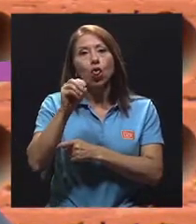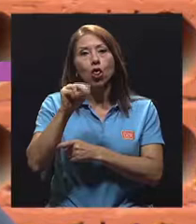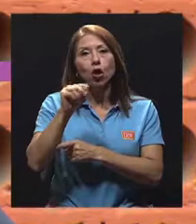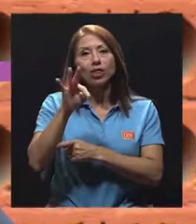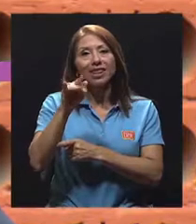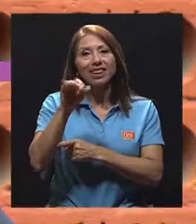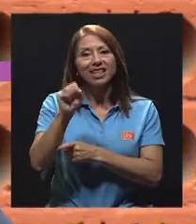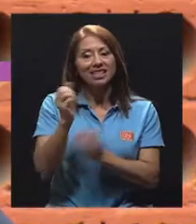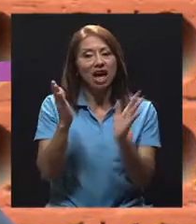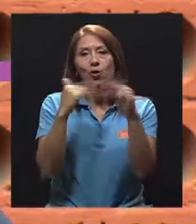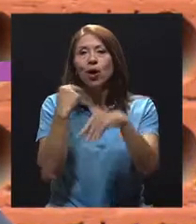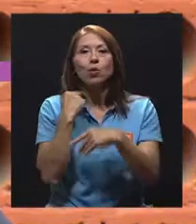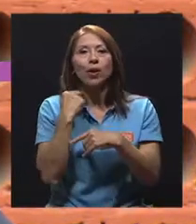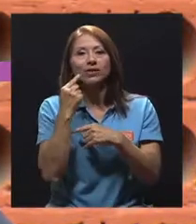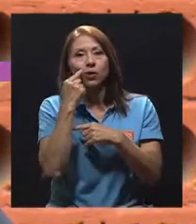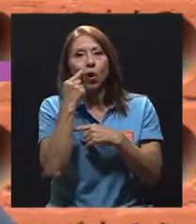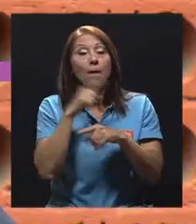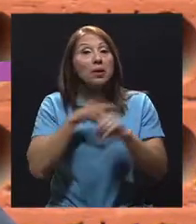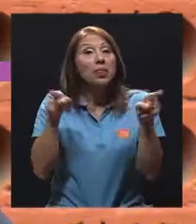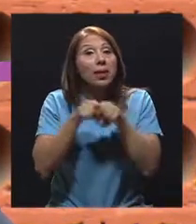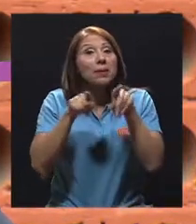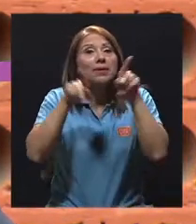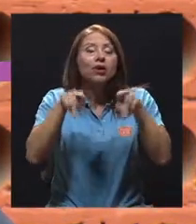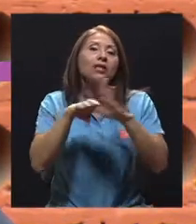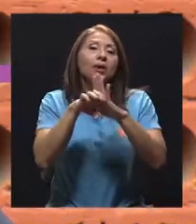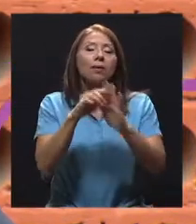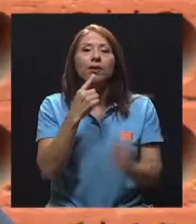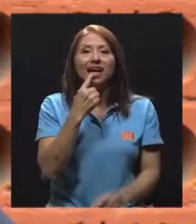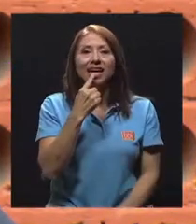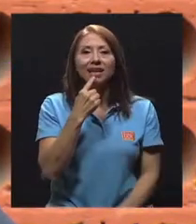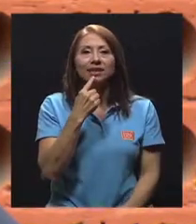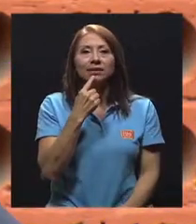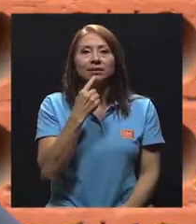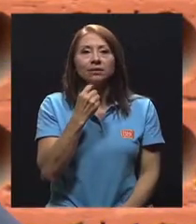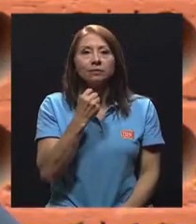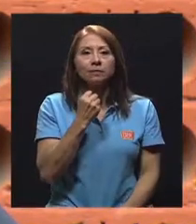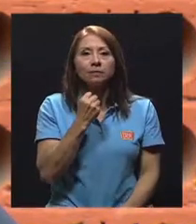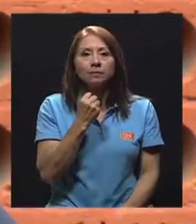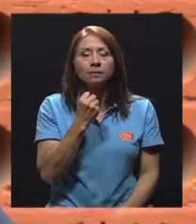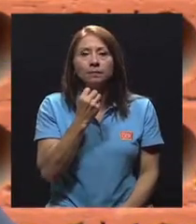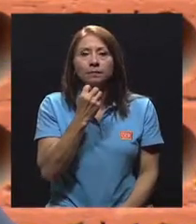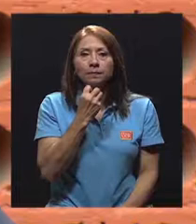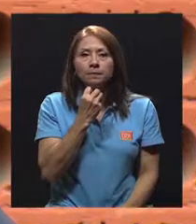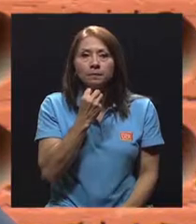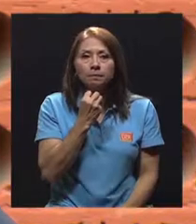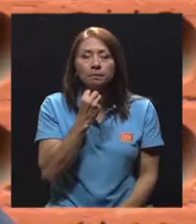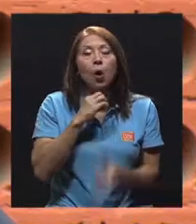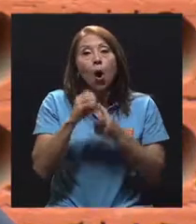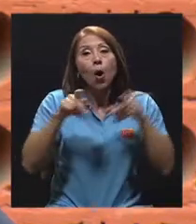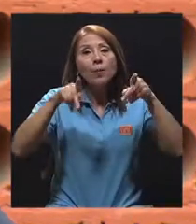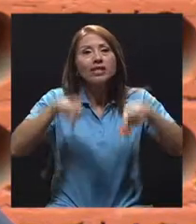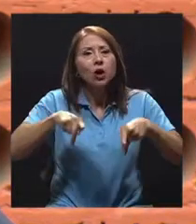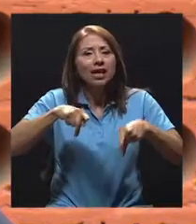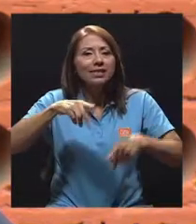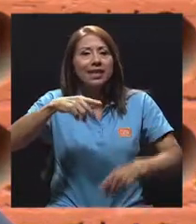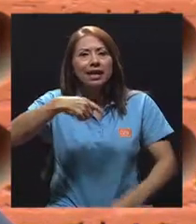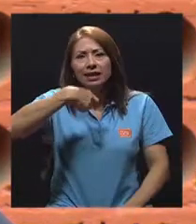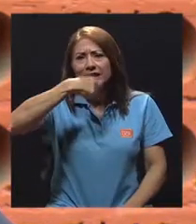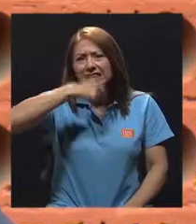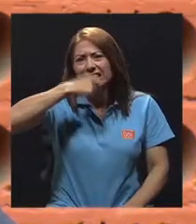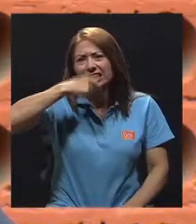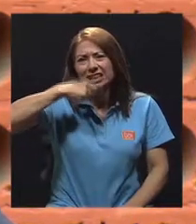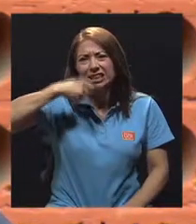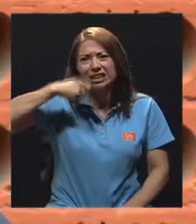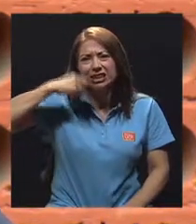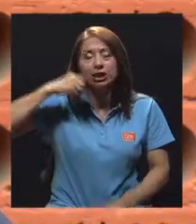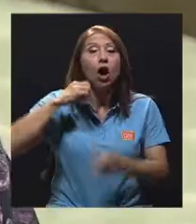hueso. Pero también puede ser por traumas, personas que aprietan mucho los dientes, personas que están ante un cepillado muy agresivo,